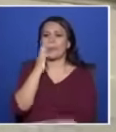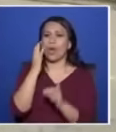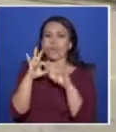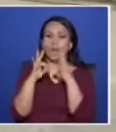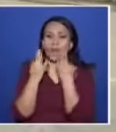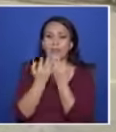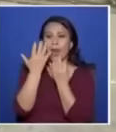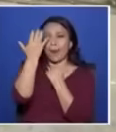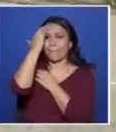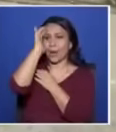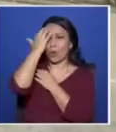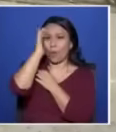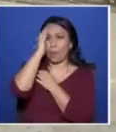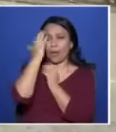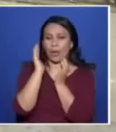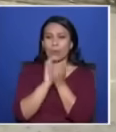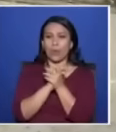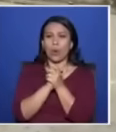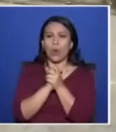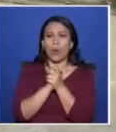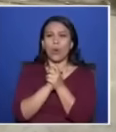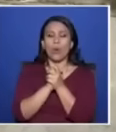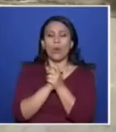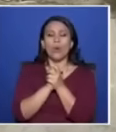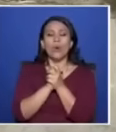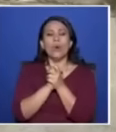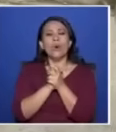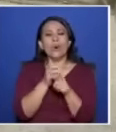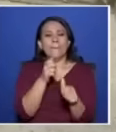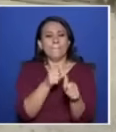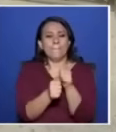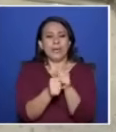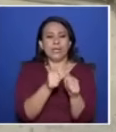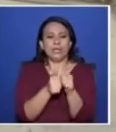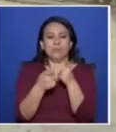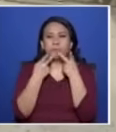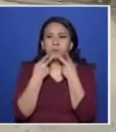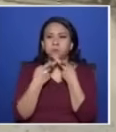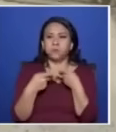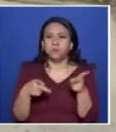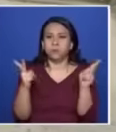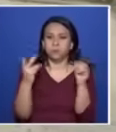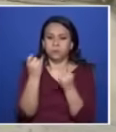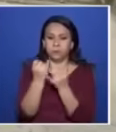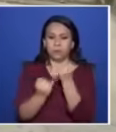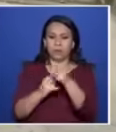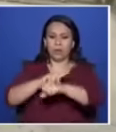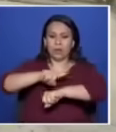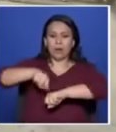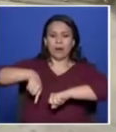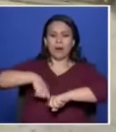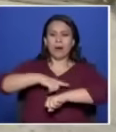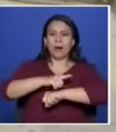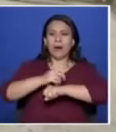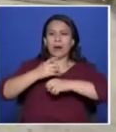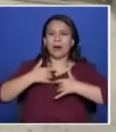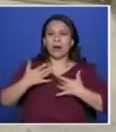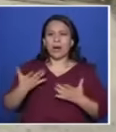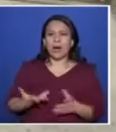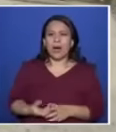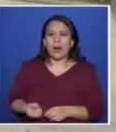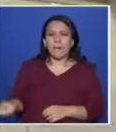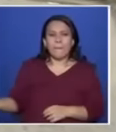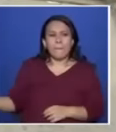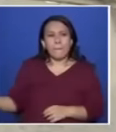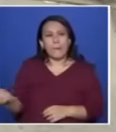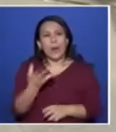muy preocupados realmente por una amenaza que ha comenzado a circular en las últimas horas, de atentar contra